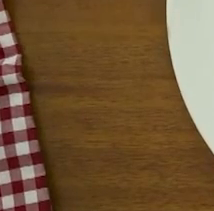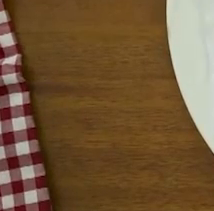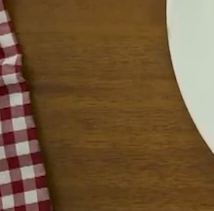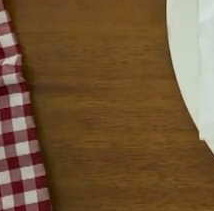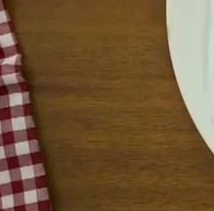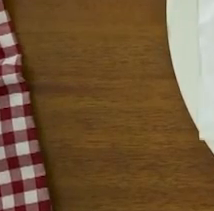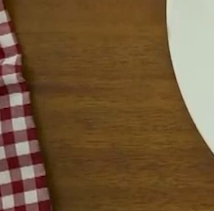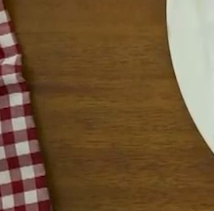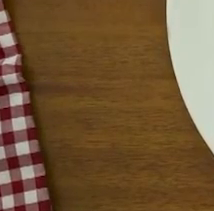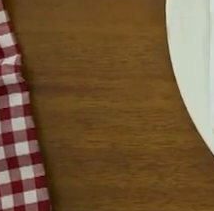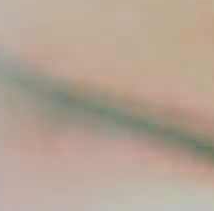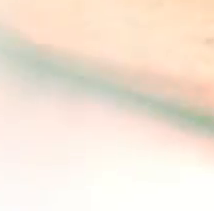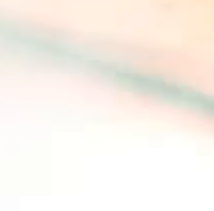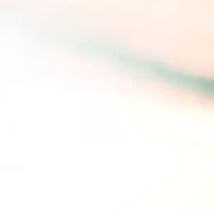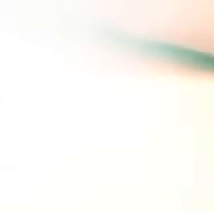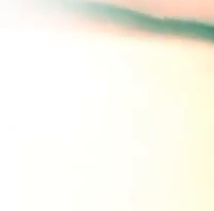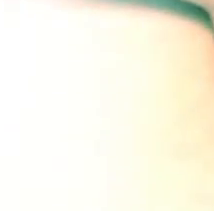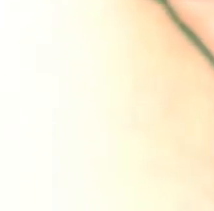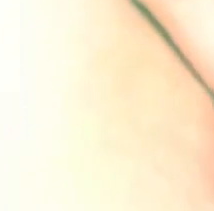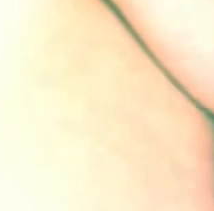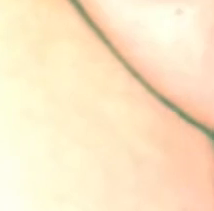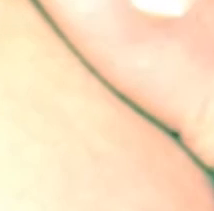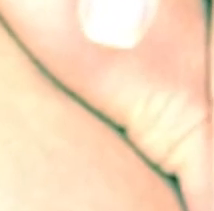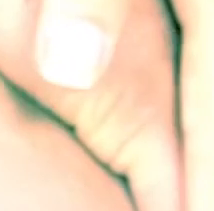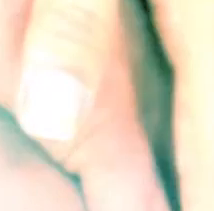alternativa más saludable.